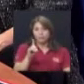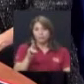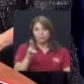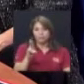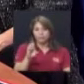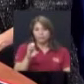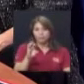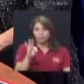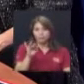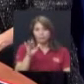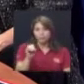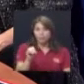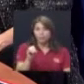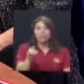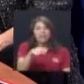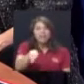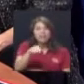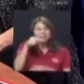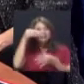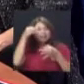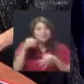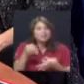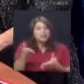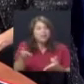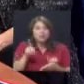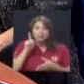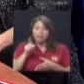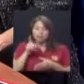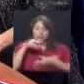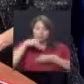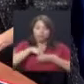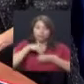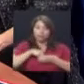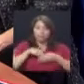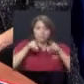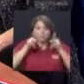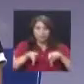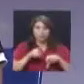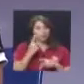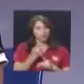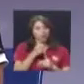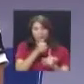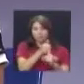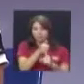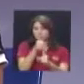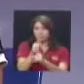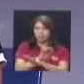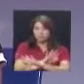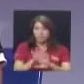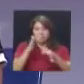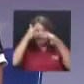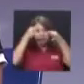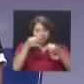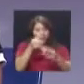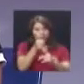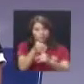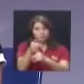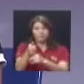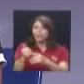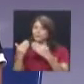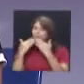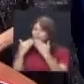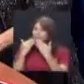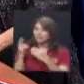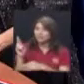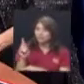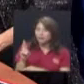y en la intimidad de la persona los grandes fans que de ellos desgracia ronderil a ejercicios más gracias jet y por